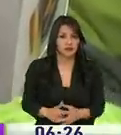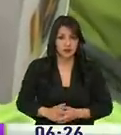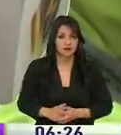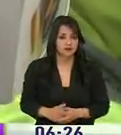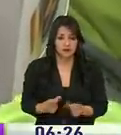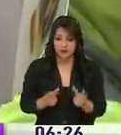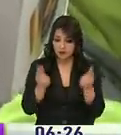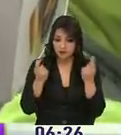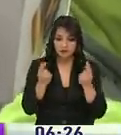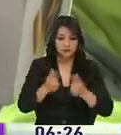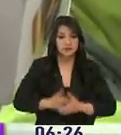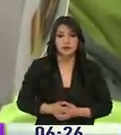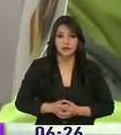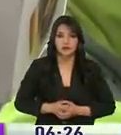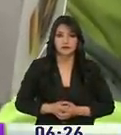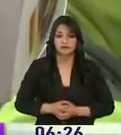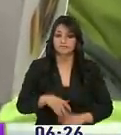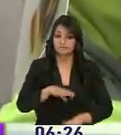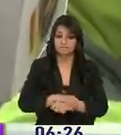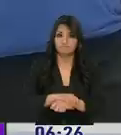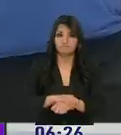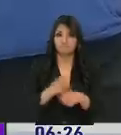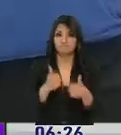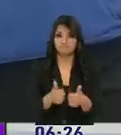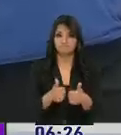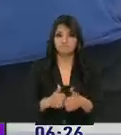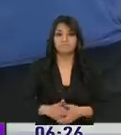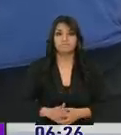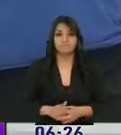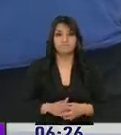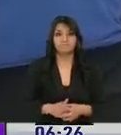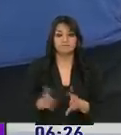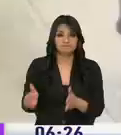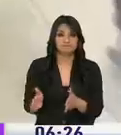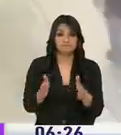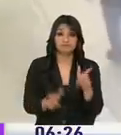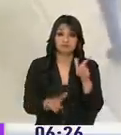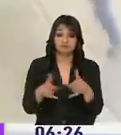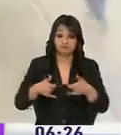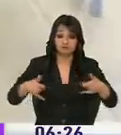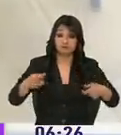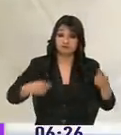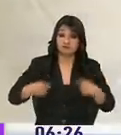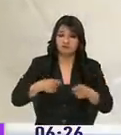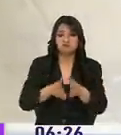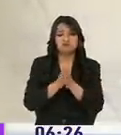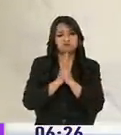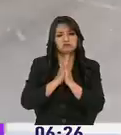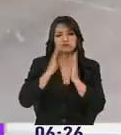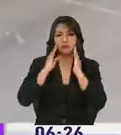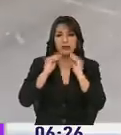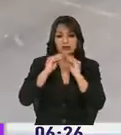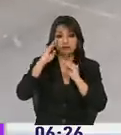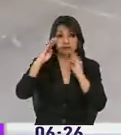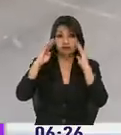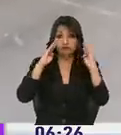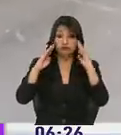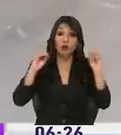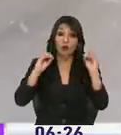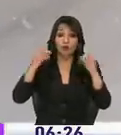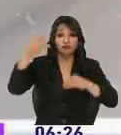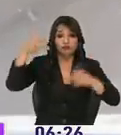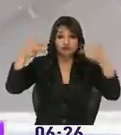efectuar las capturas de manera eficiente. Esto mientras los comerciantes piden mayor patrullaje y la colocación de sistemas de